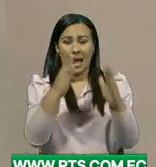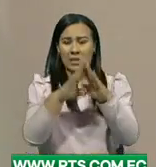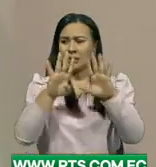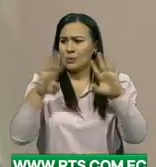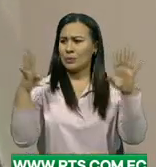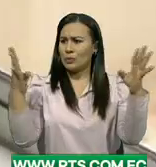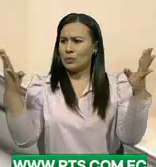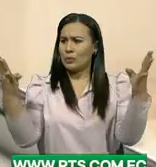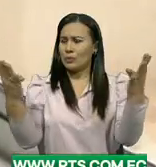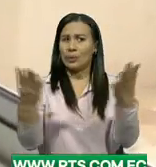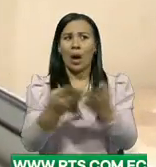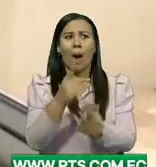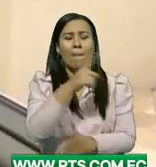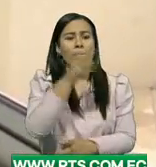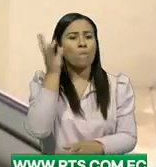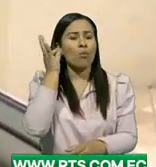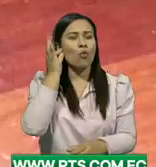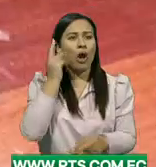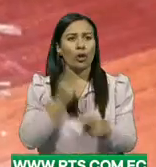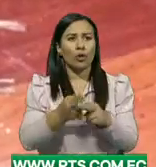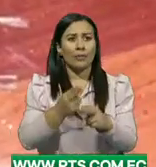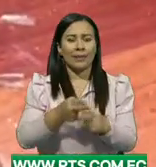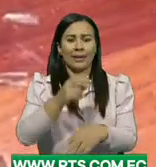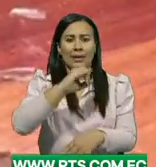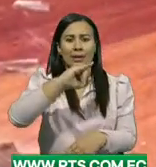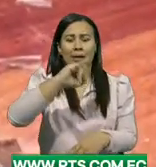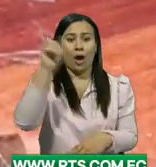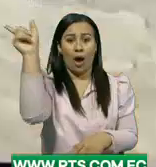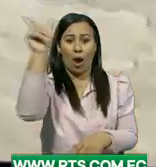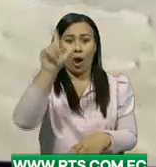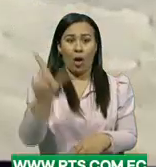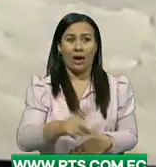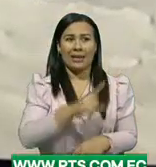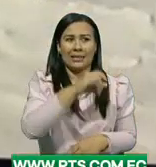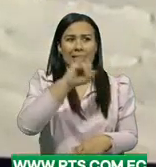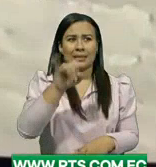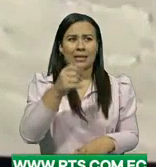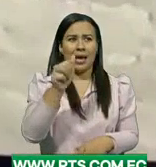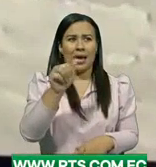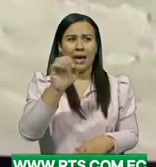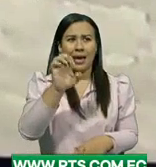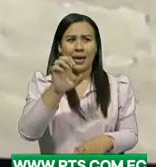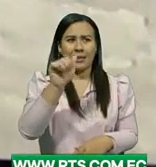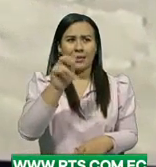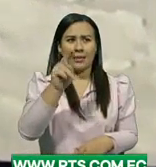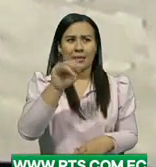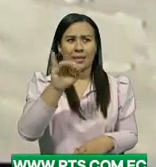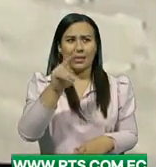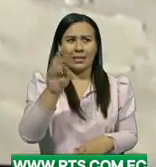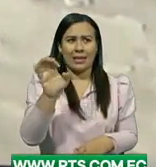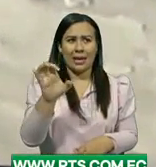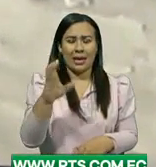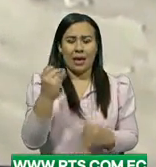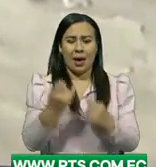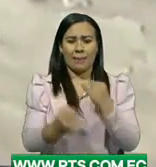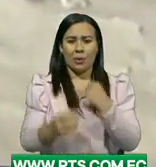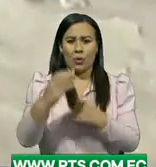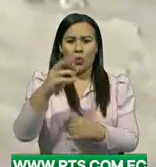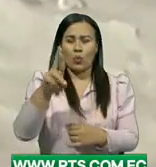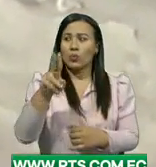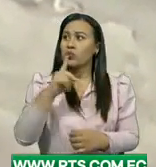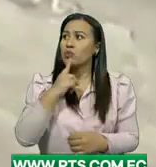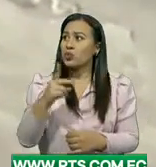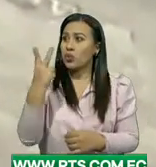de la vivienda de la asambleísta por la provincia de Loja, Yanine Cruz. En los videos de las cámaras de seguridad se observa cómo dos sujetos llegan hasta los exteriores